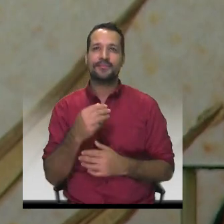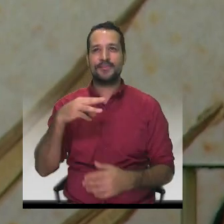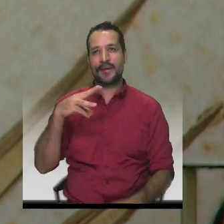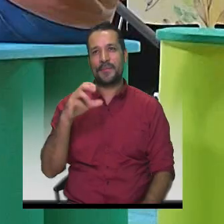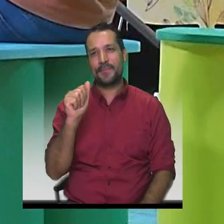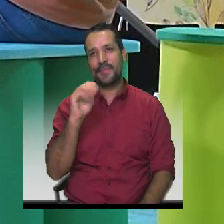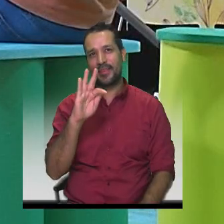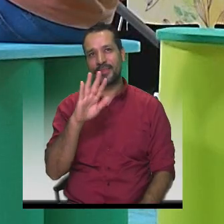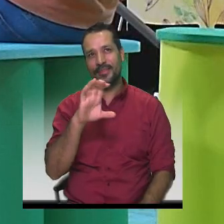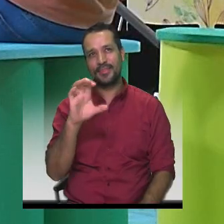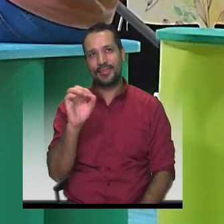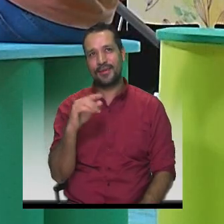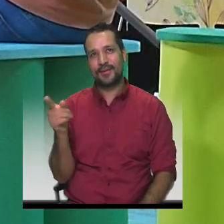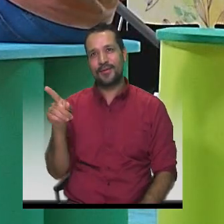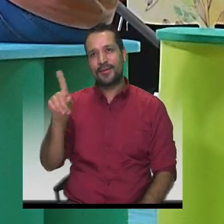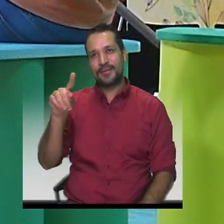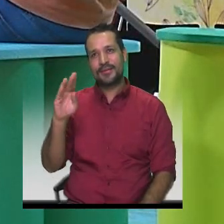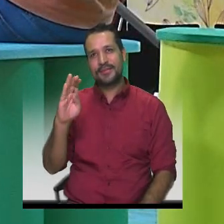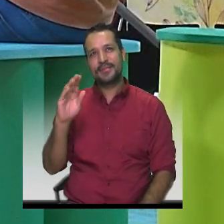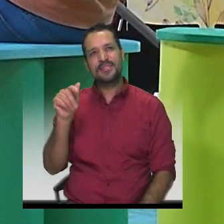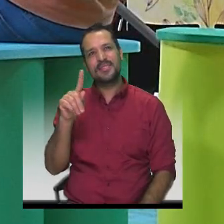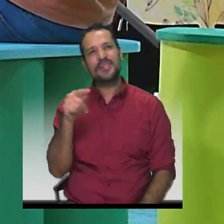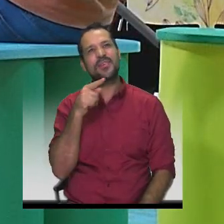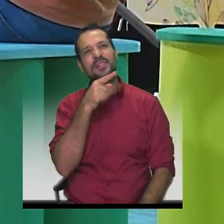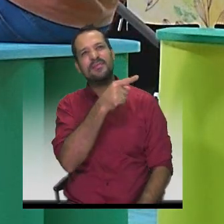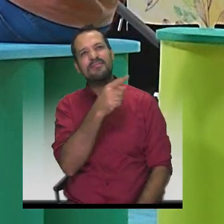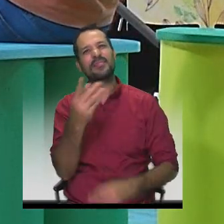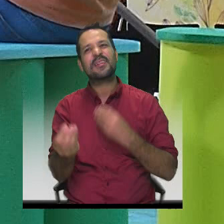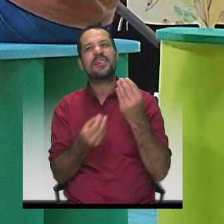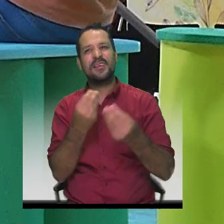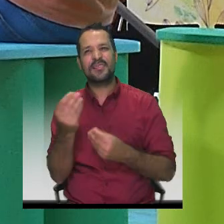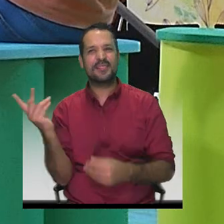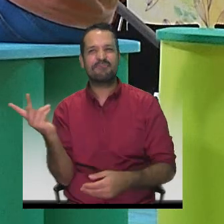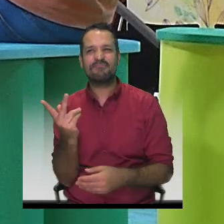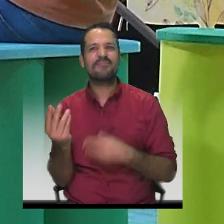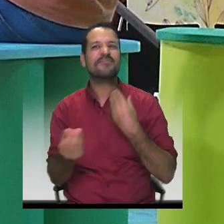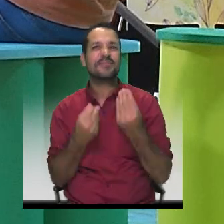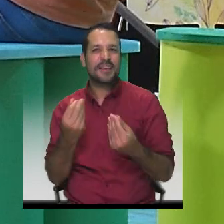Sebas. Contémosles qué hacen ustedes. ¿Quién quiere empezar?